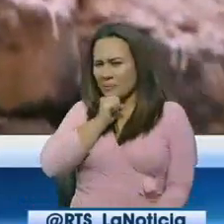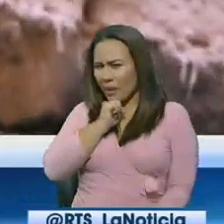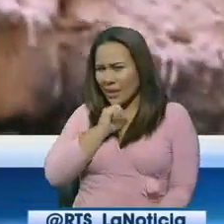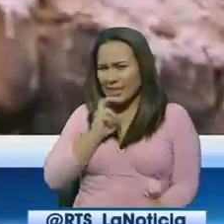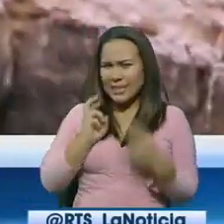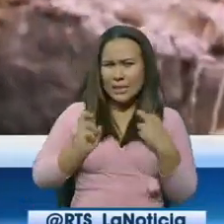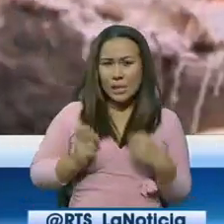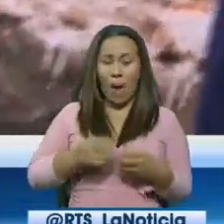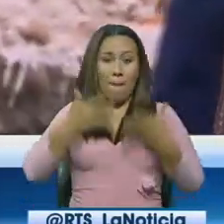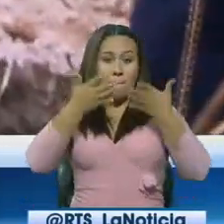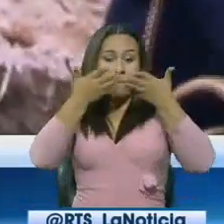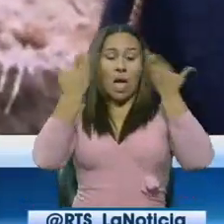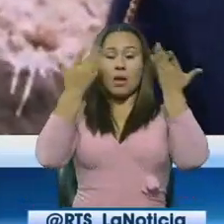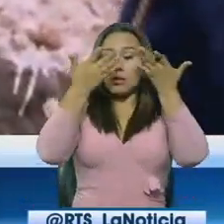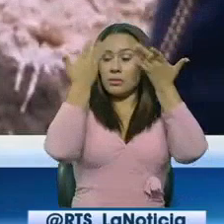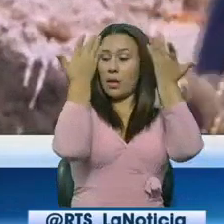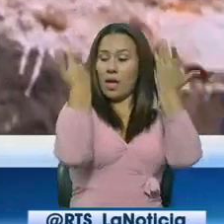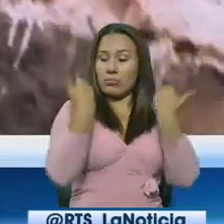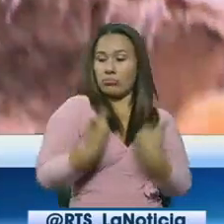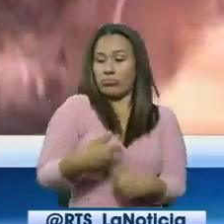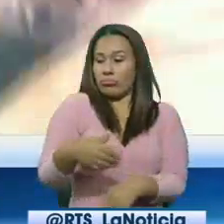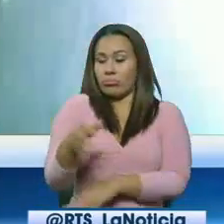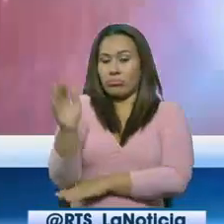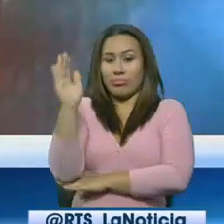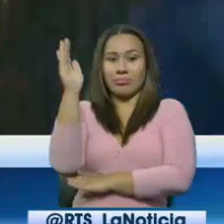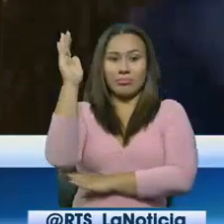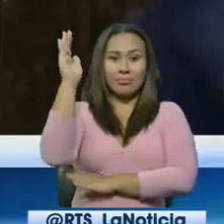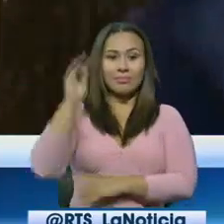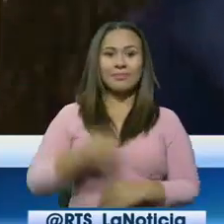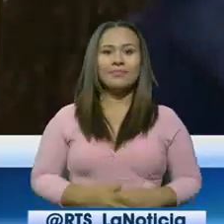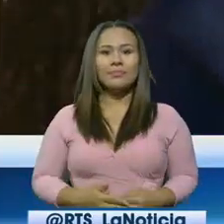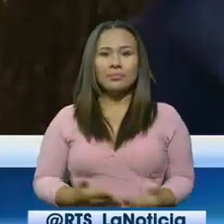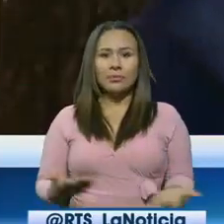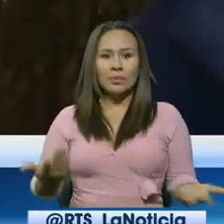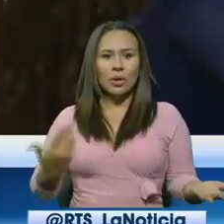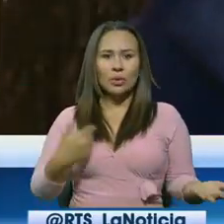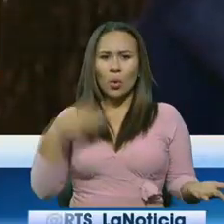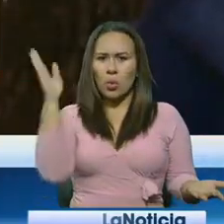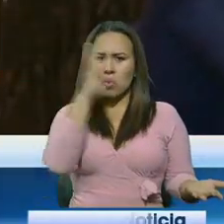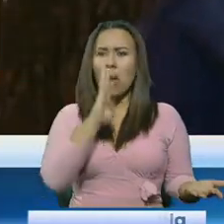de maquillaje para estar a la altura de las damas de la época. Dicen que me quede en el pasado.